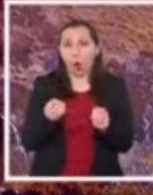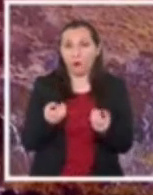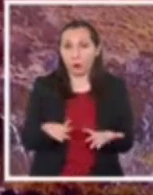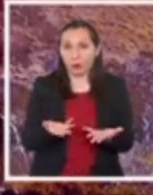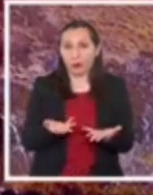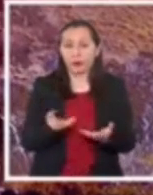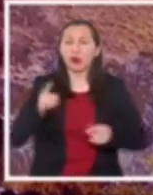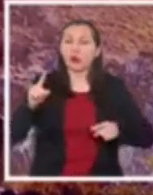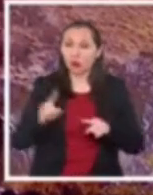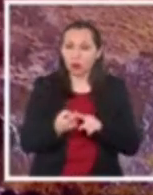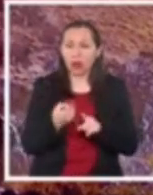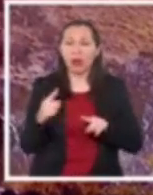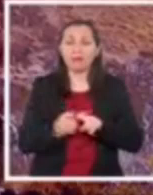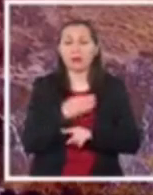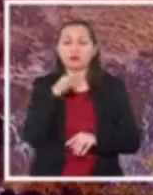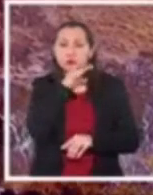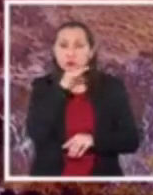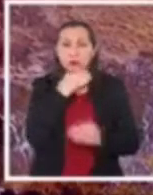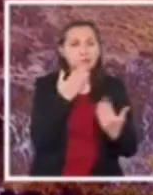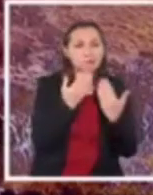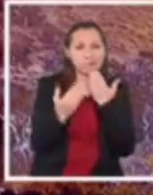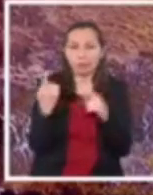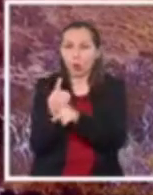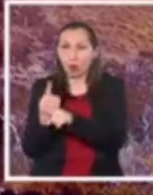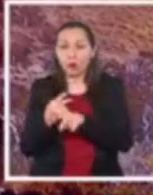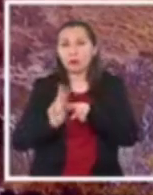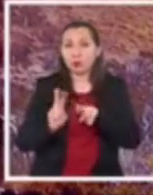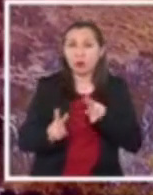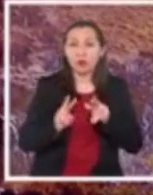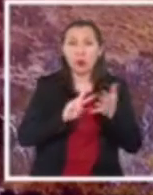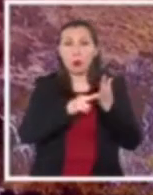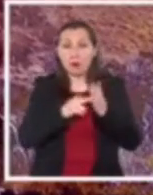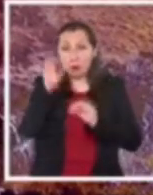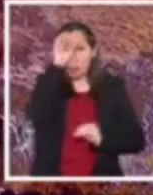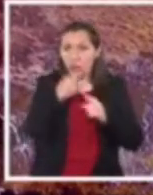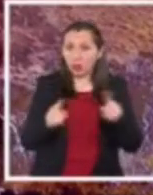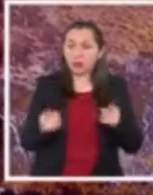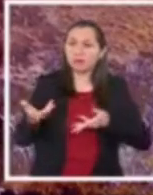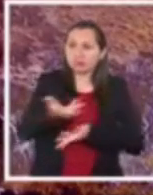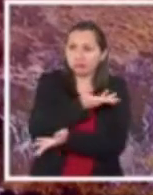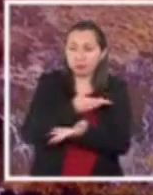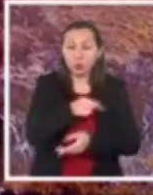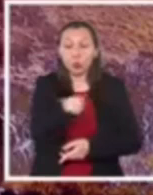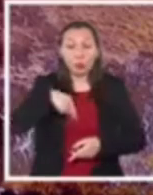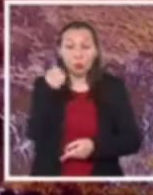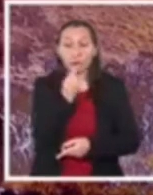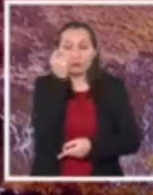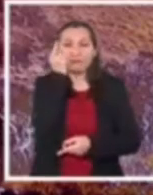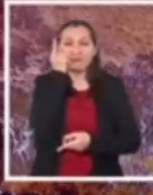una vez más utiliza el diálogo para resolver sus diferencias porque hemos entendido todos